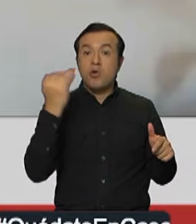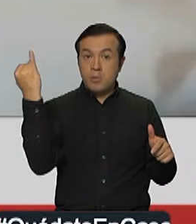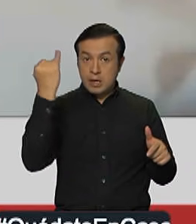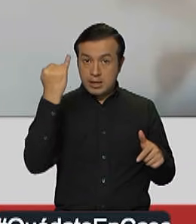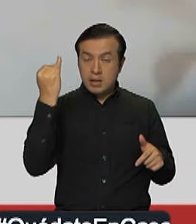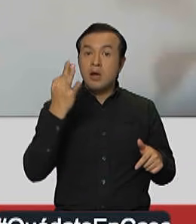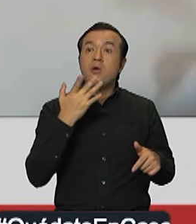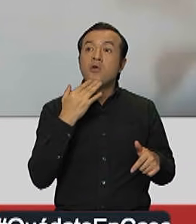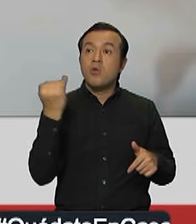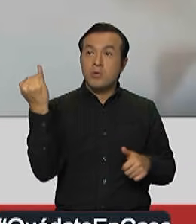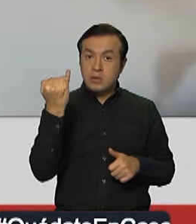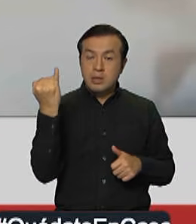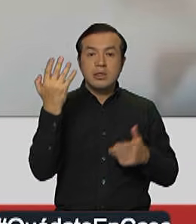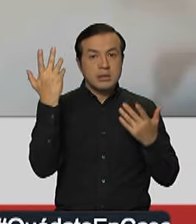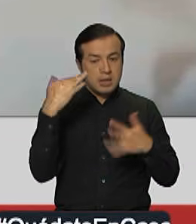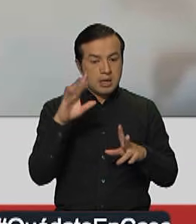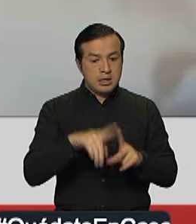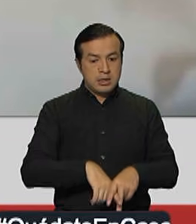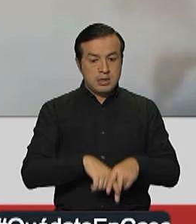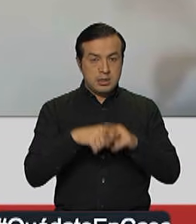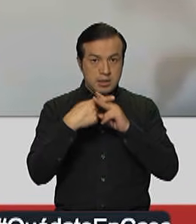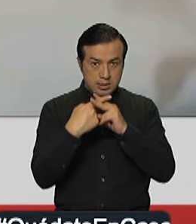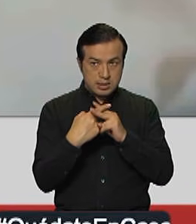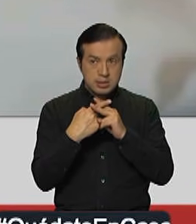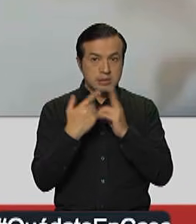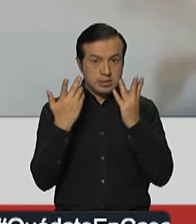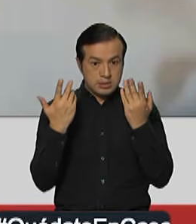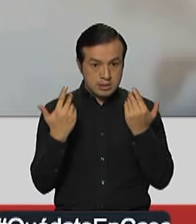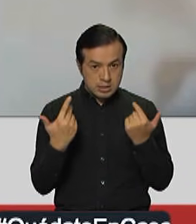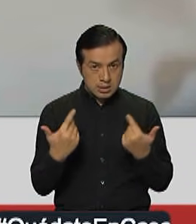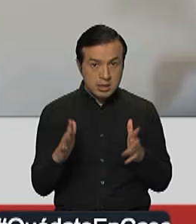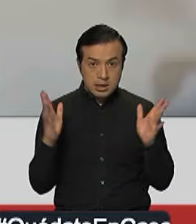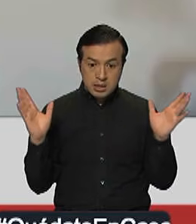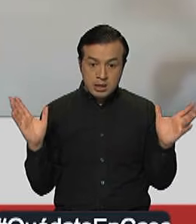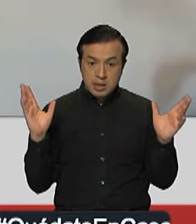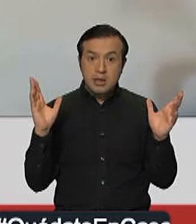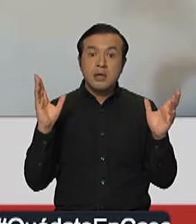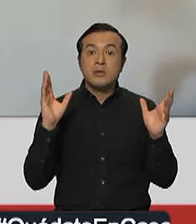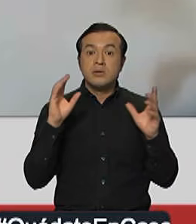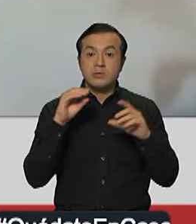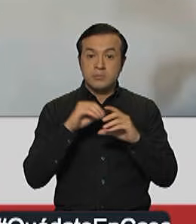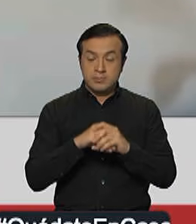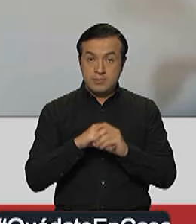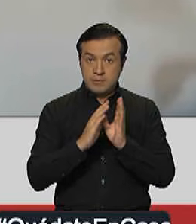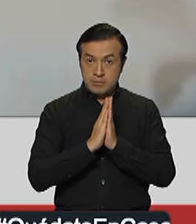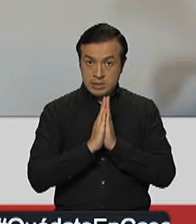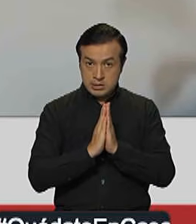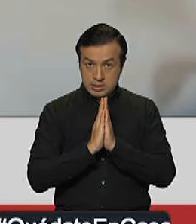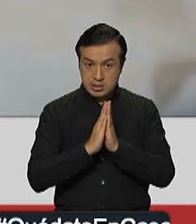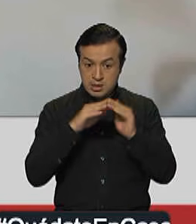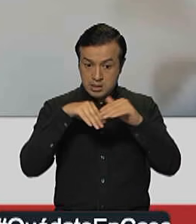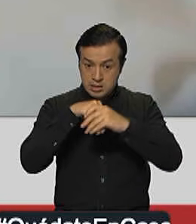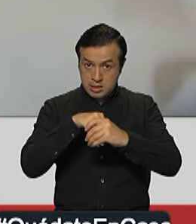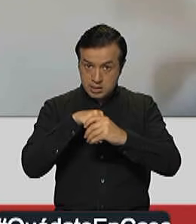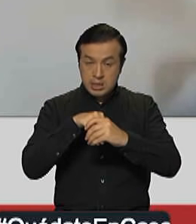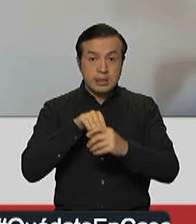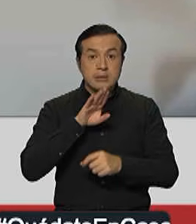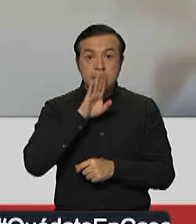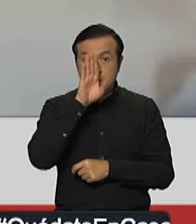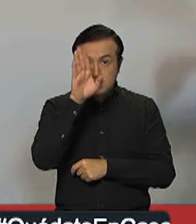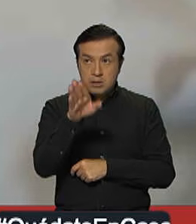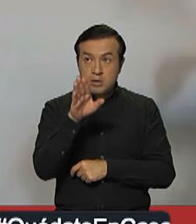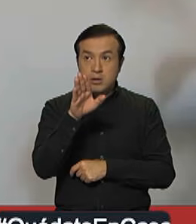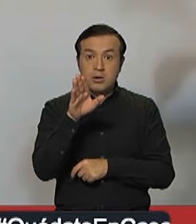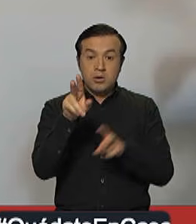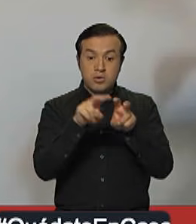verde, comenzaremos entonces a celebrar la Santa Misa, siempre con